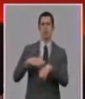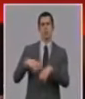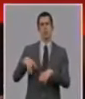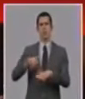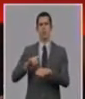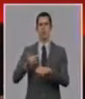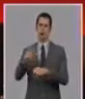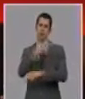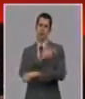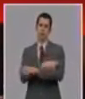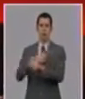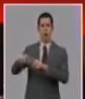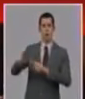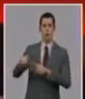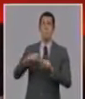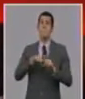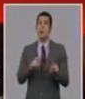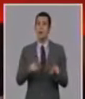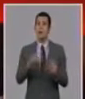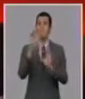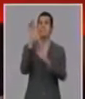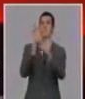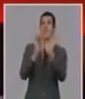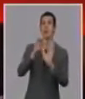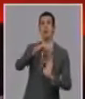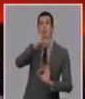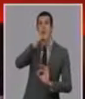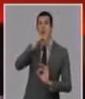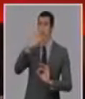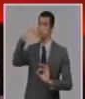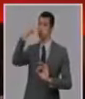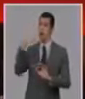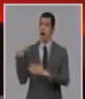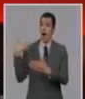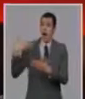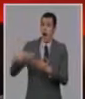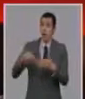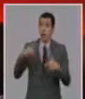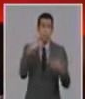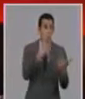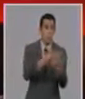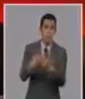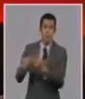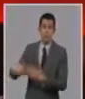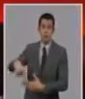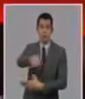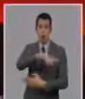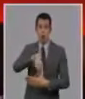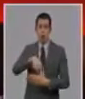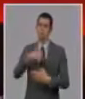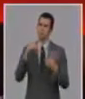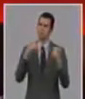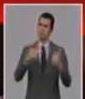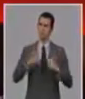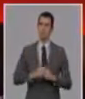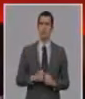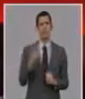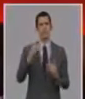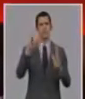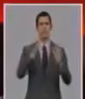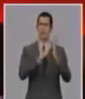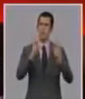ello mantener un tratamiento a largo plazo. Estamos a la espera de la evaluación de los 6 meses para dar una conclusión